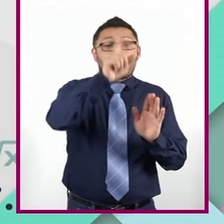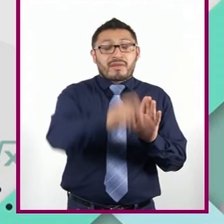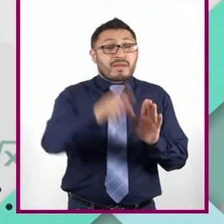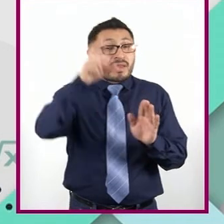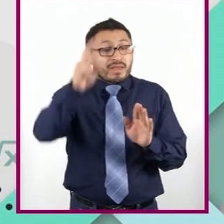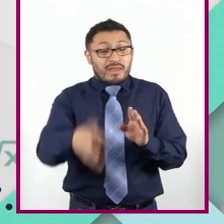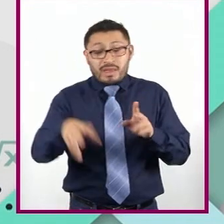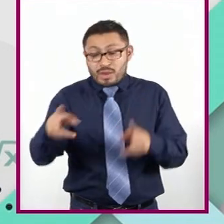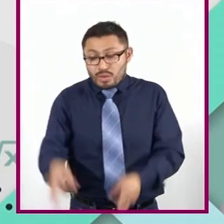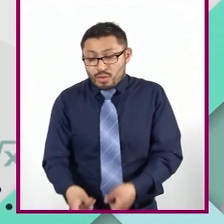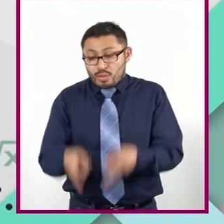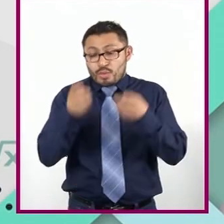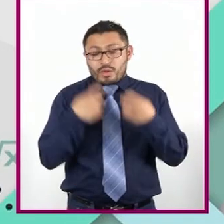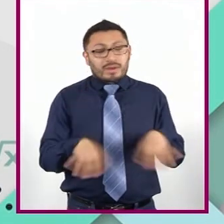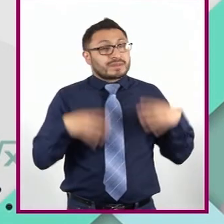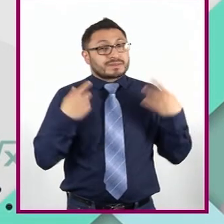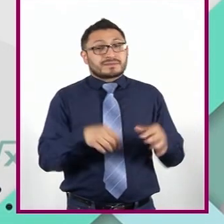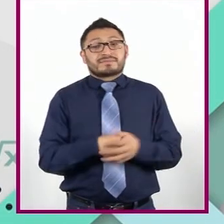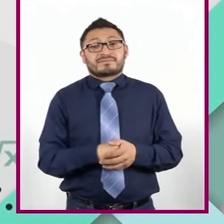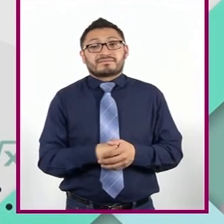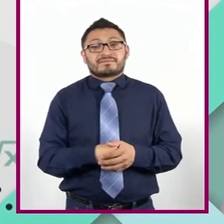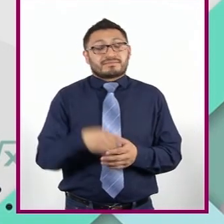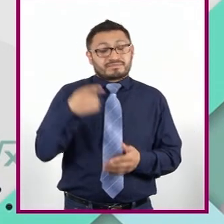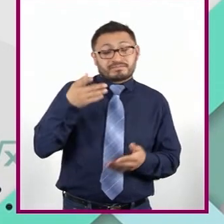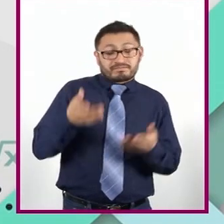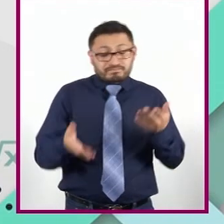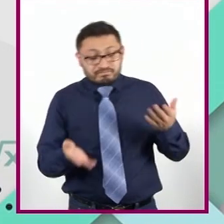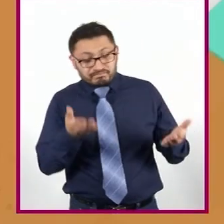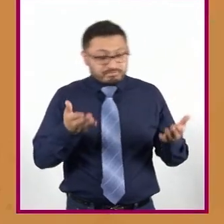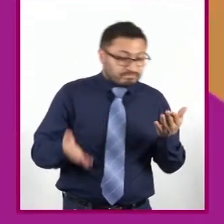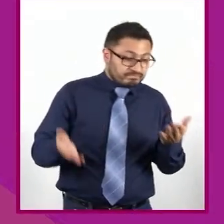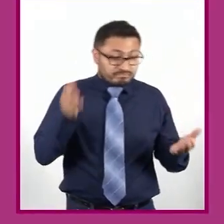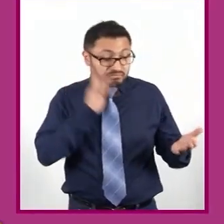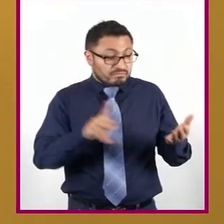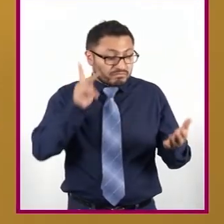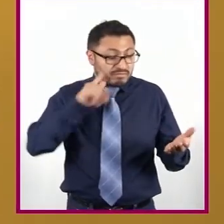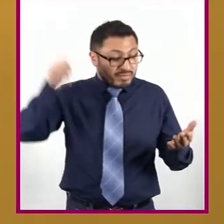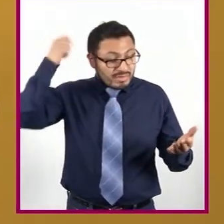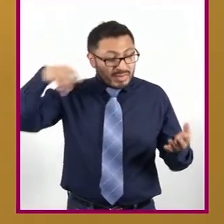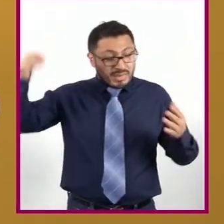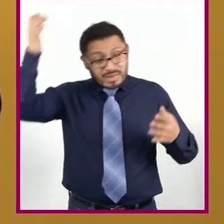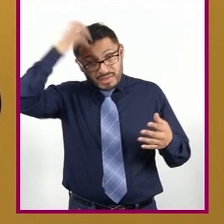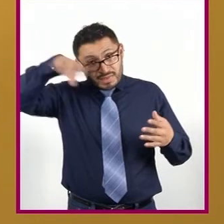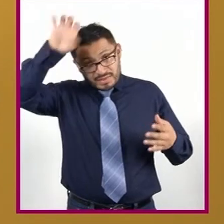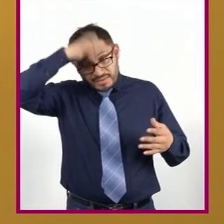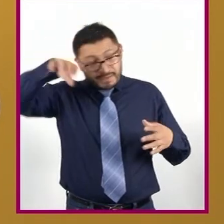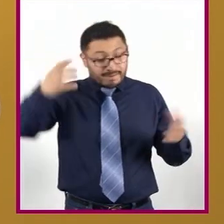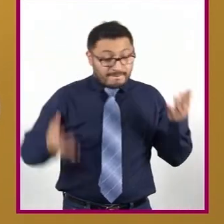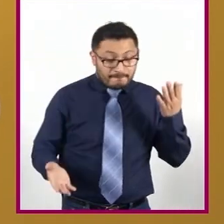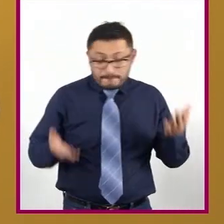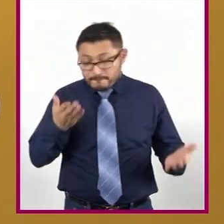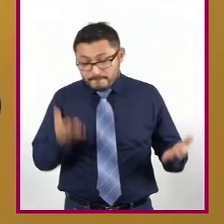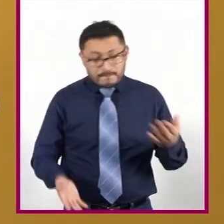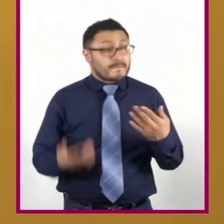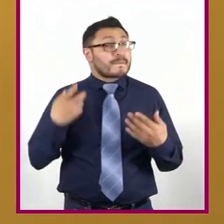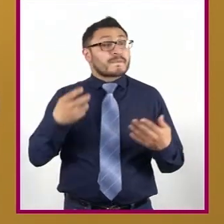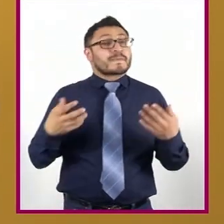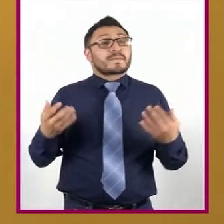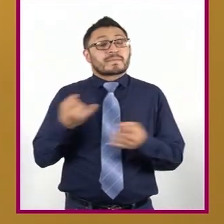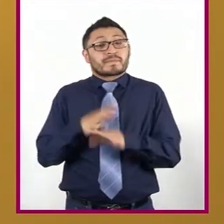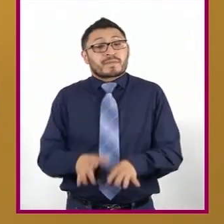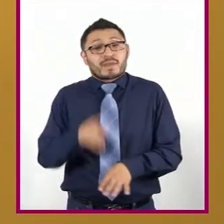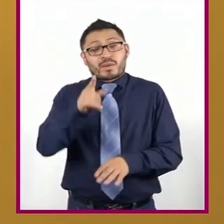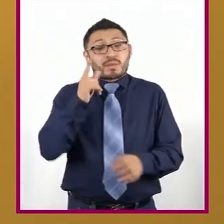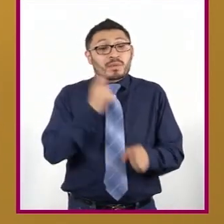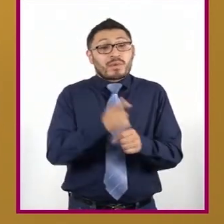30 extracciones. Comparen sus probabilidades teóricas y experimentales y con base en ello